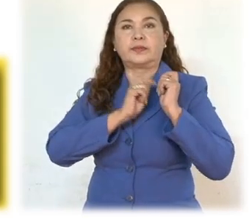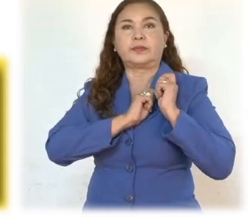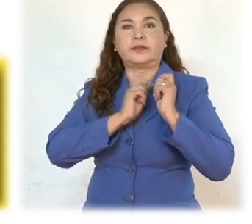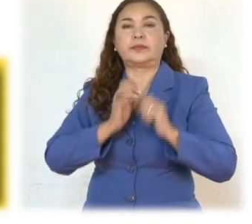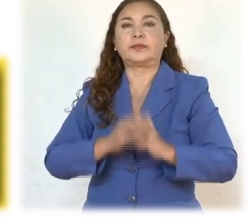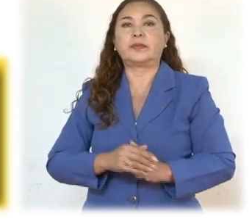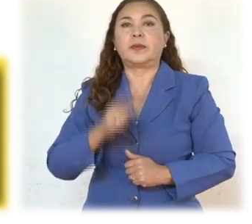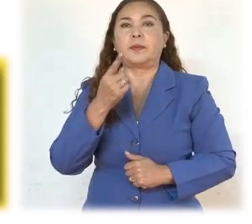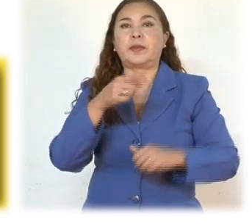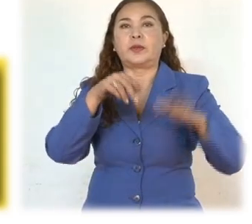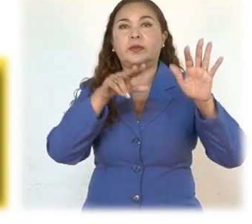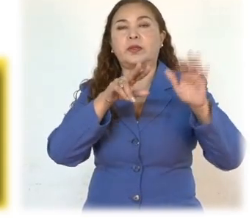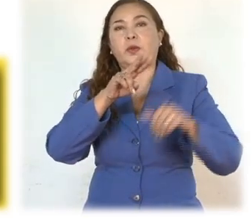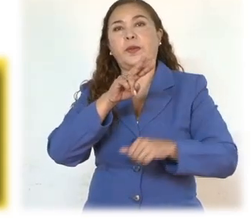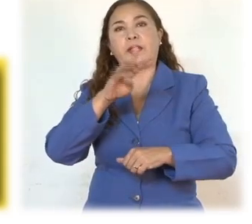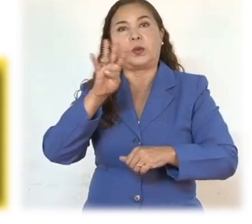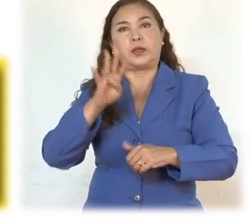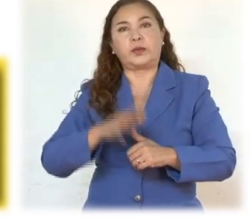Bolívar